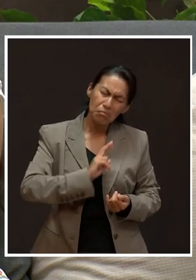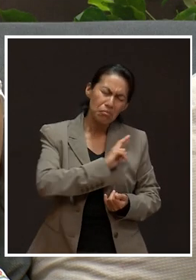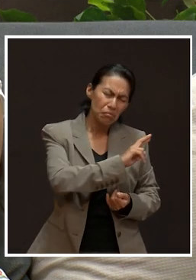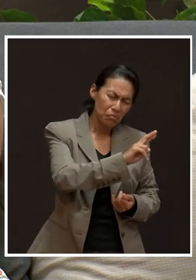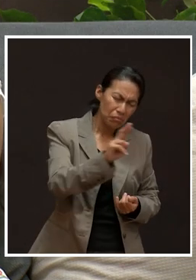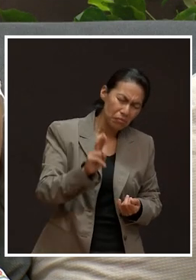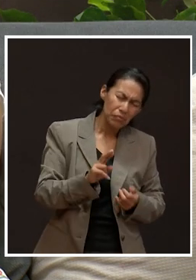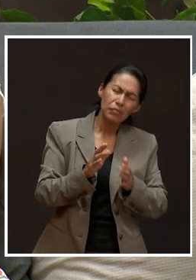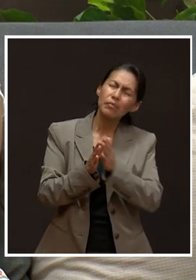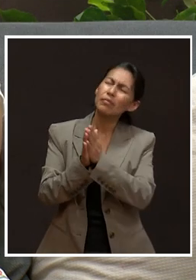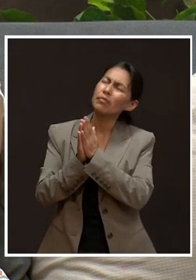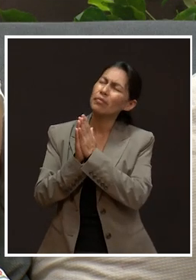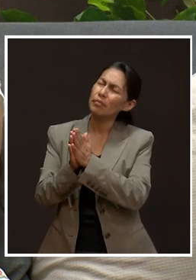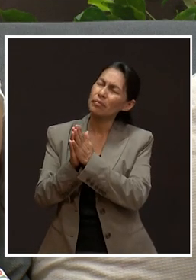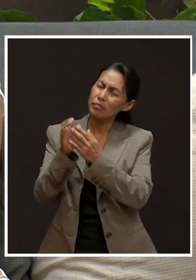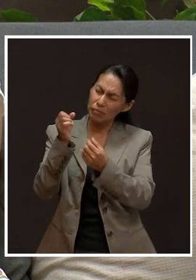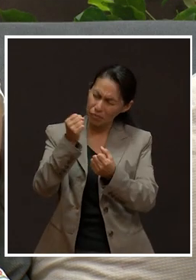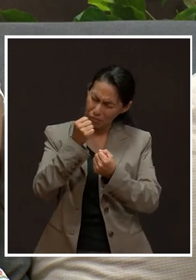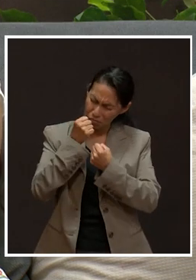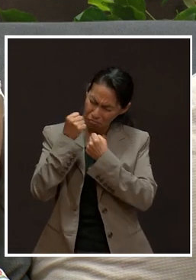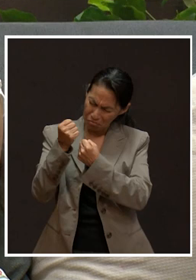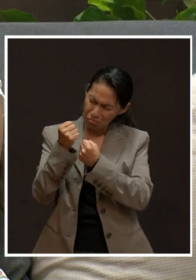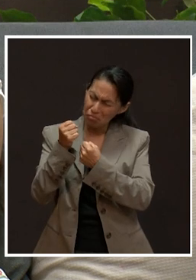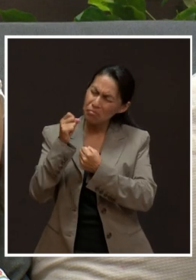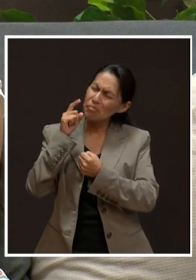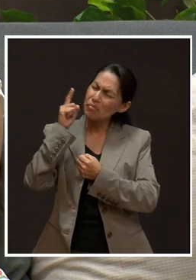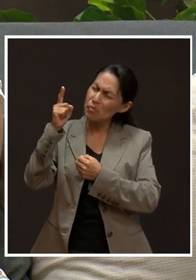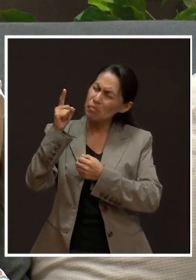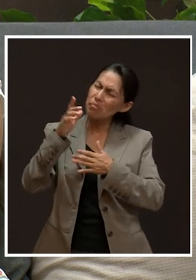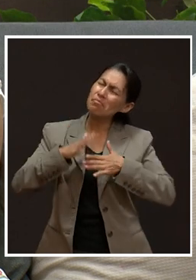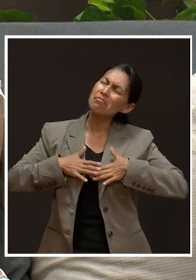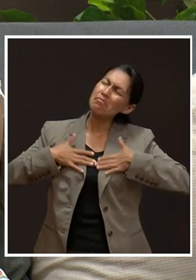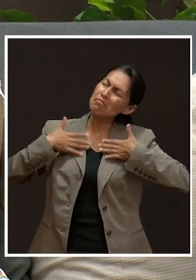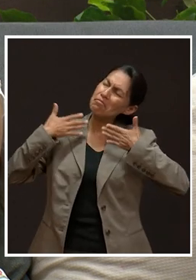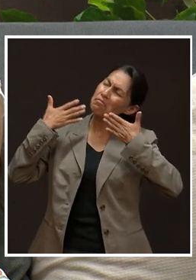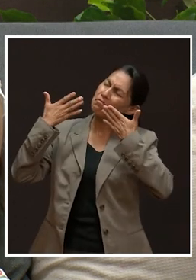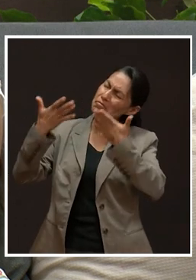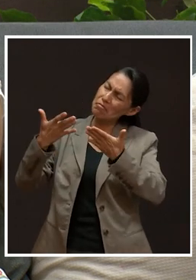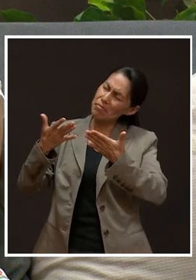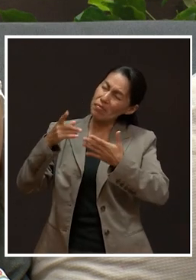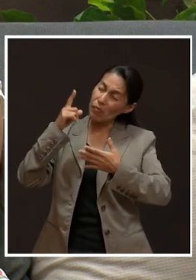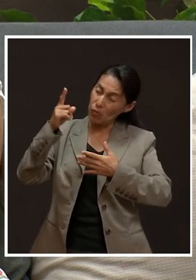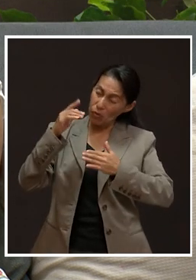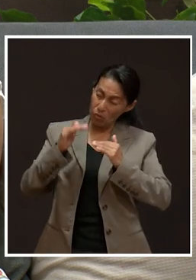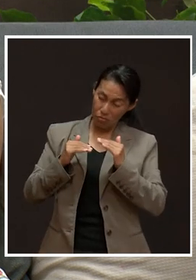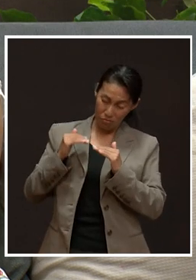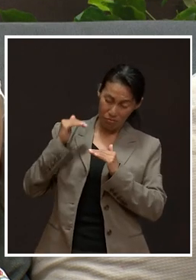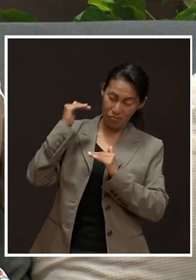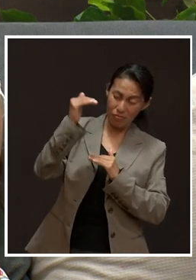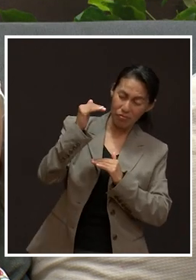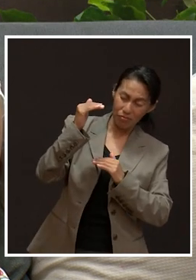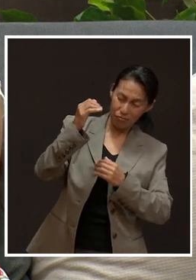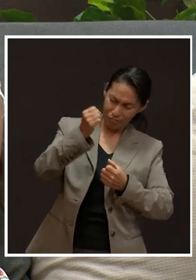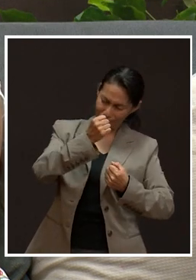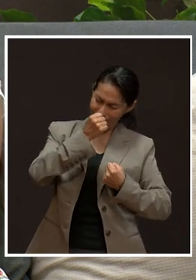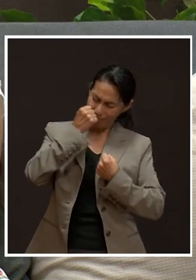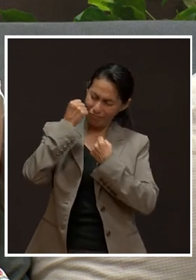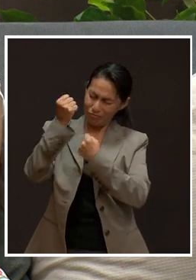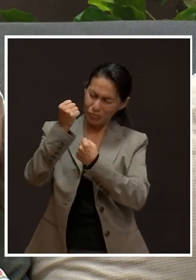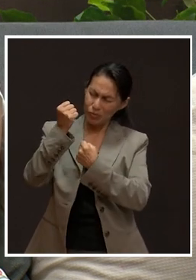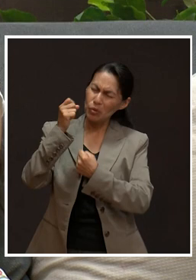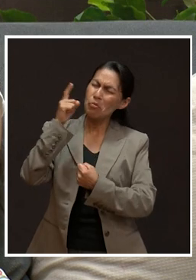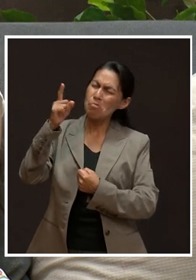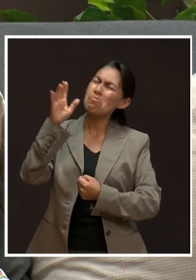has respondido y lo hemos visto, te pedimos que nos des la seguridad de que podemos confiar en ti.